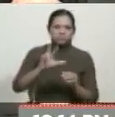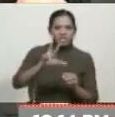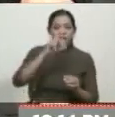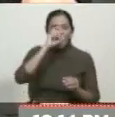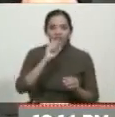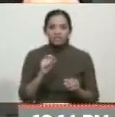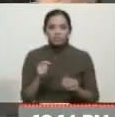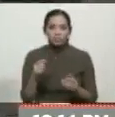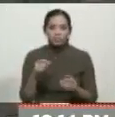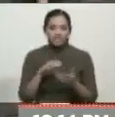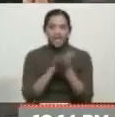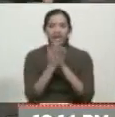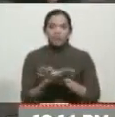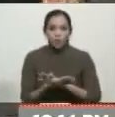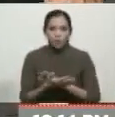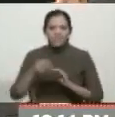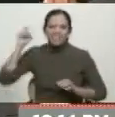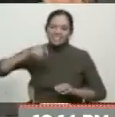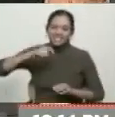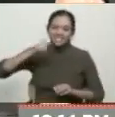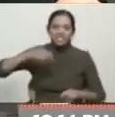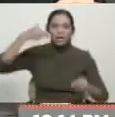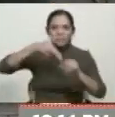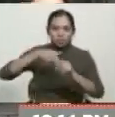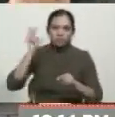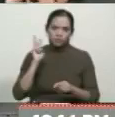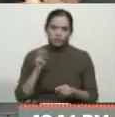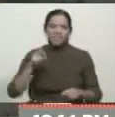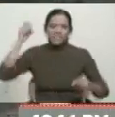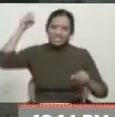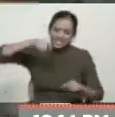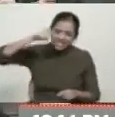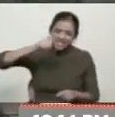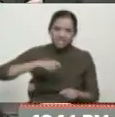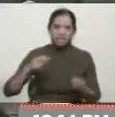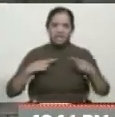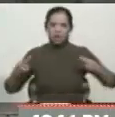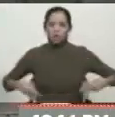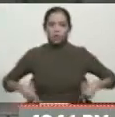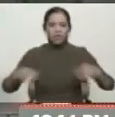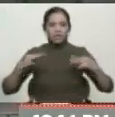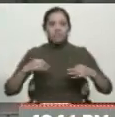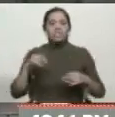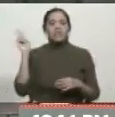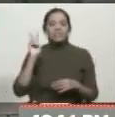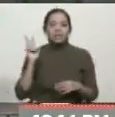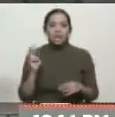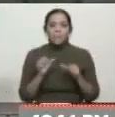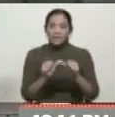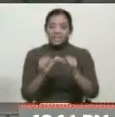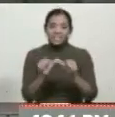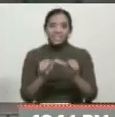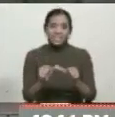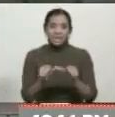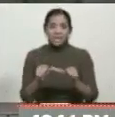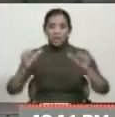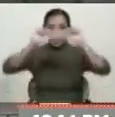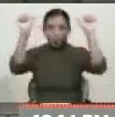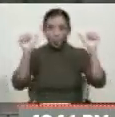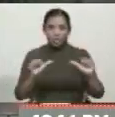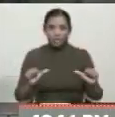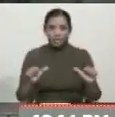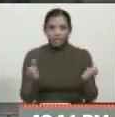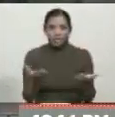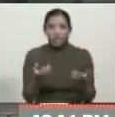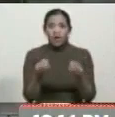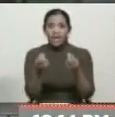venezolano, que necesita de las riquezas naturales venezolanas para seguir persistiendo en un modelo económico basado en la desigualdad, en